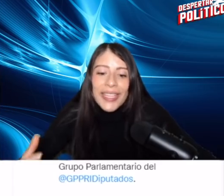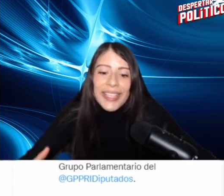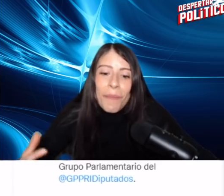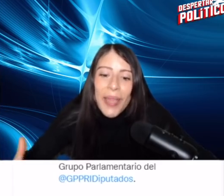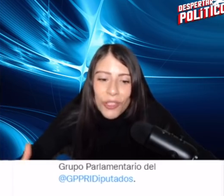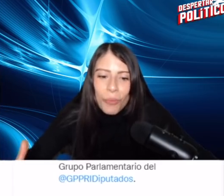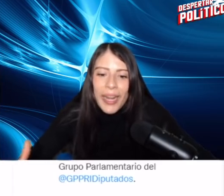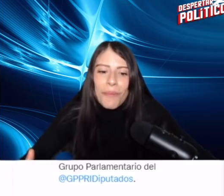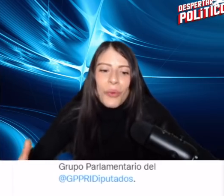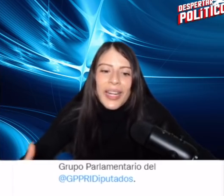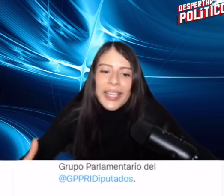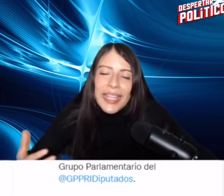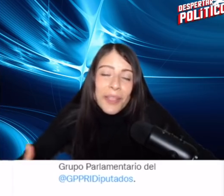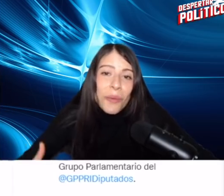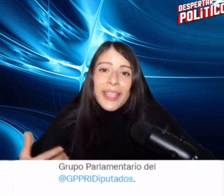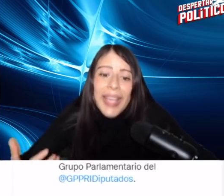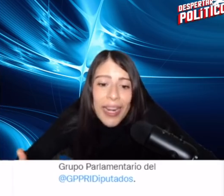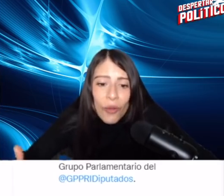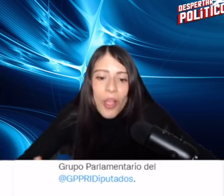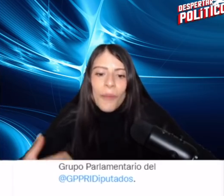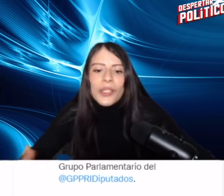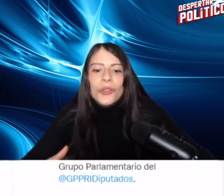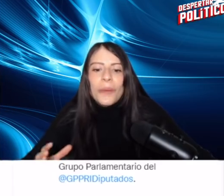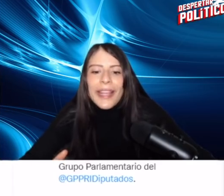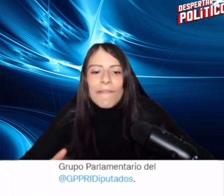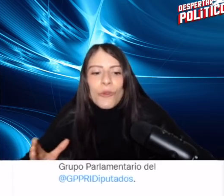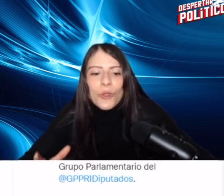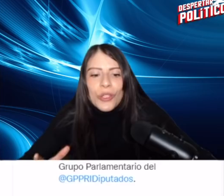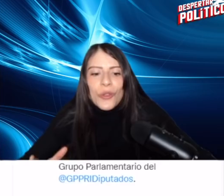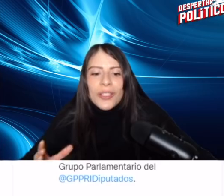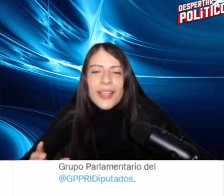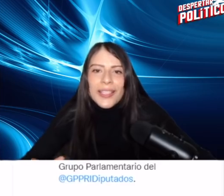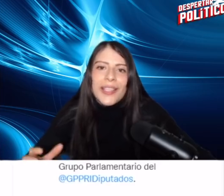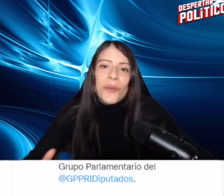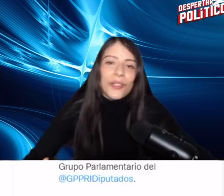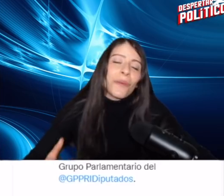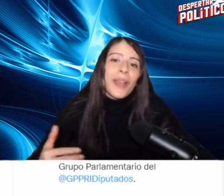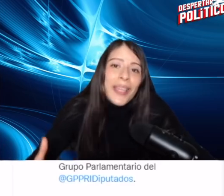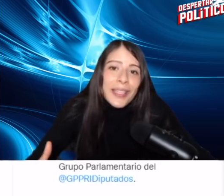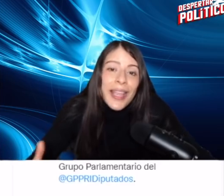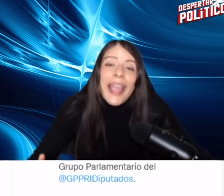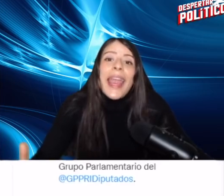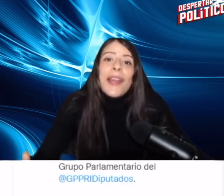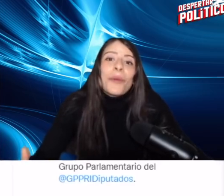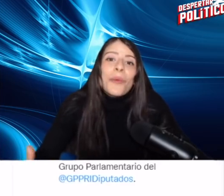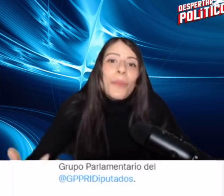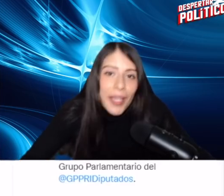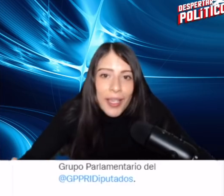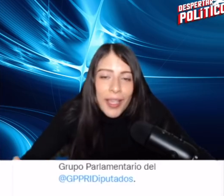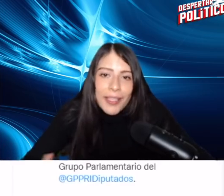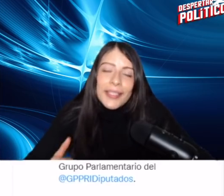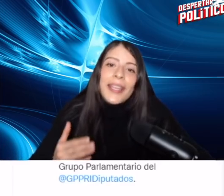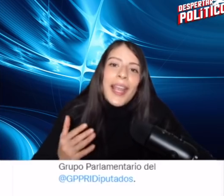pero carece de peso para el poder legislativo mexicano, pues resolverá en función de los intereses de nuestro país. El propio